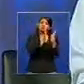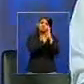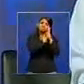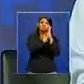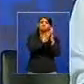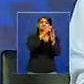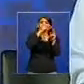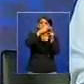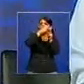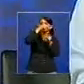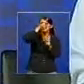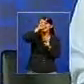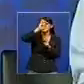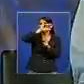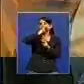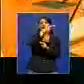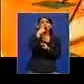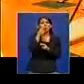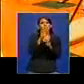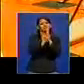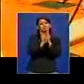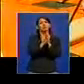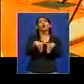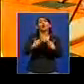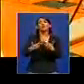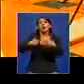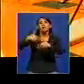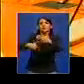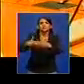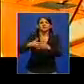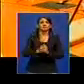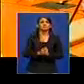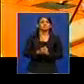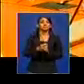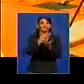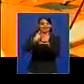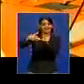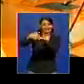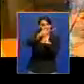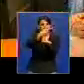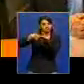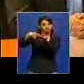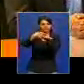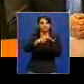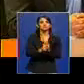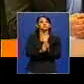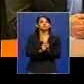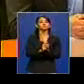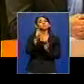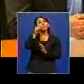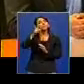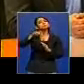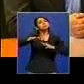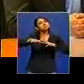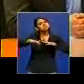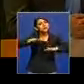comente brevemente lo que se ha avanzado. Miren, quizás esta de aquí sea una de las actividades